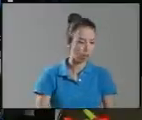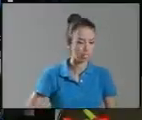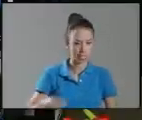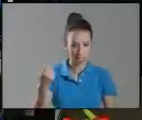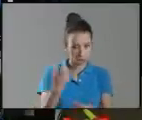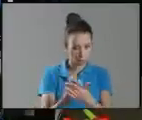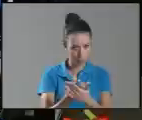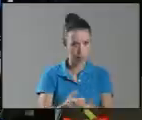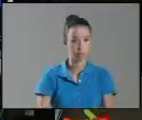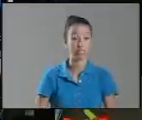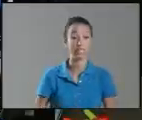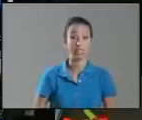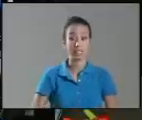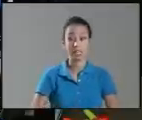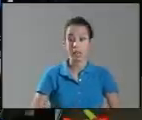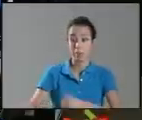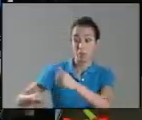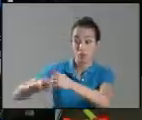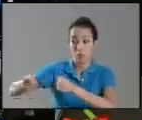¿verdad? En tanto,